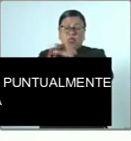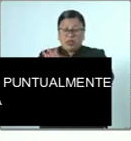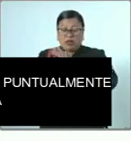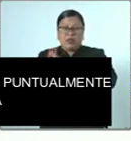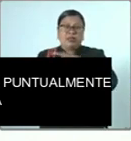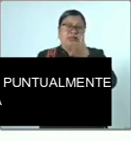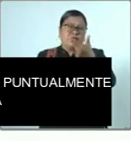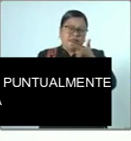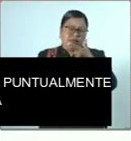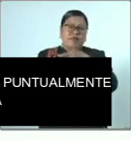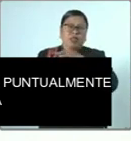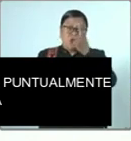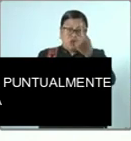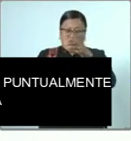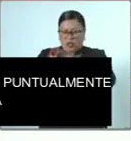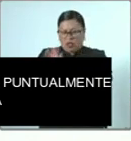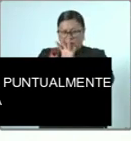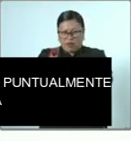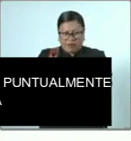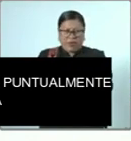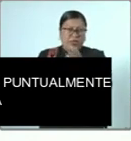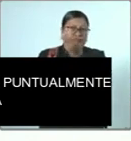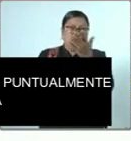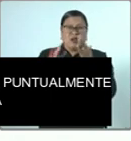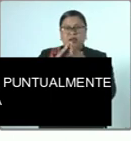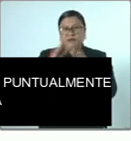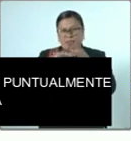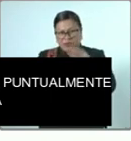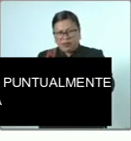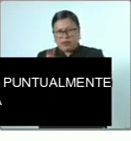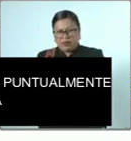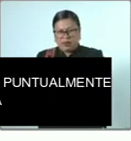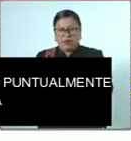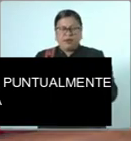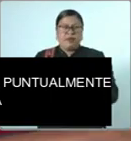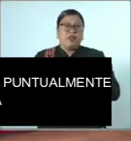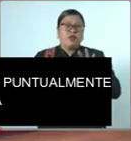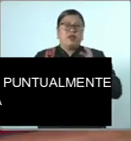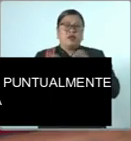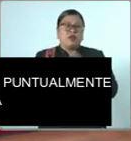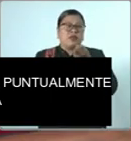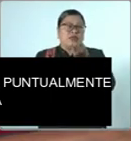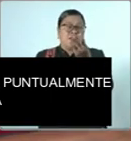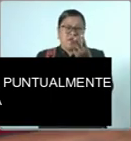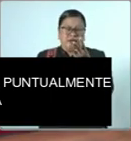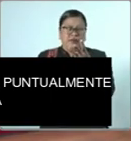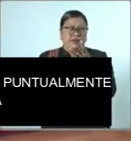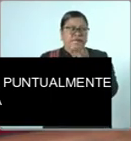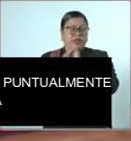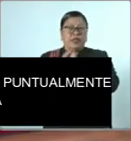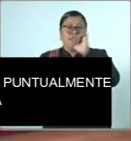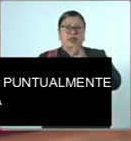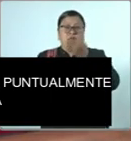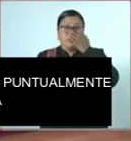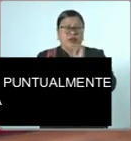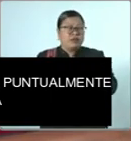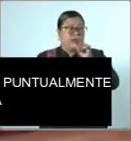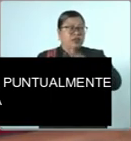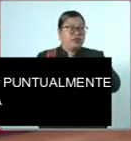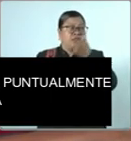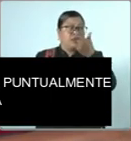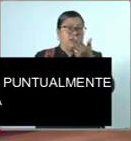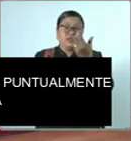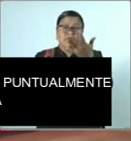afectaciones, 1 de energía eléctrica, 5 viviendas afectadas, en total 13. En la Sierra de Flores Magón, 5